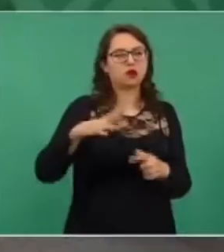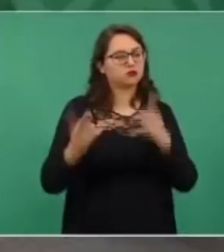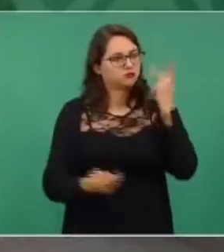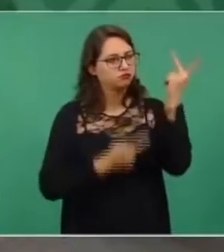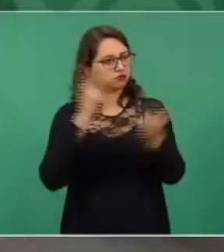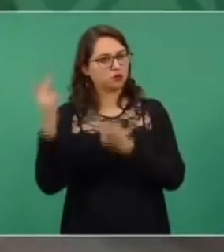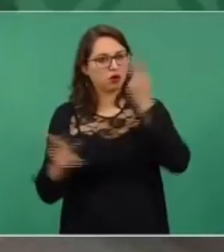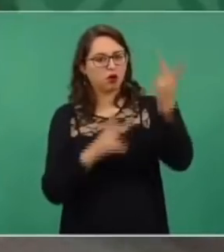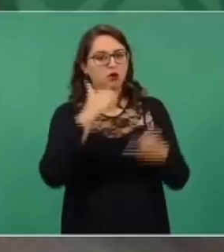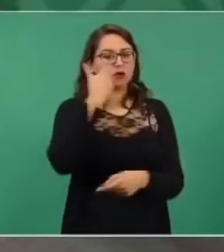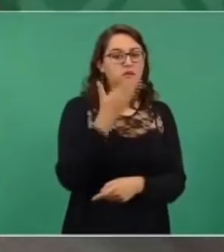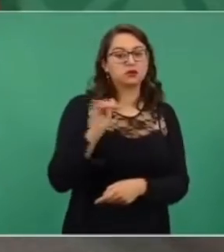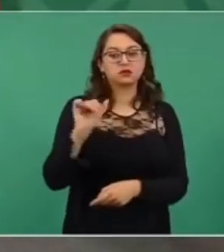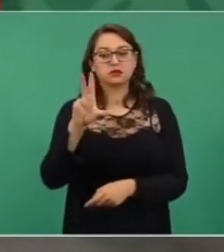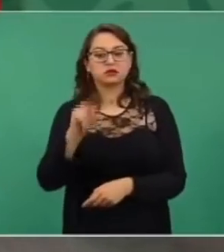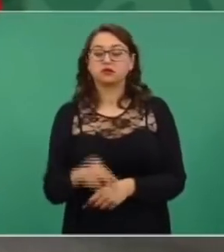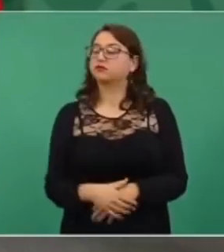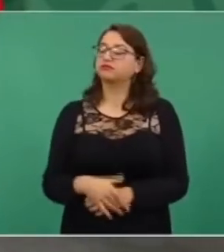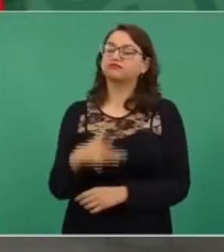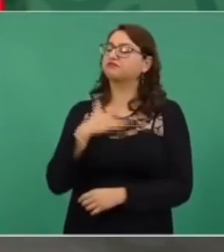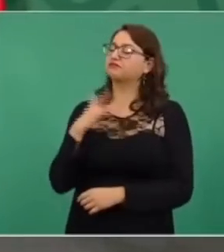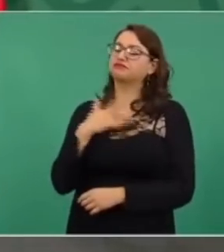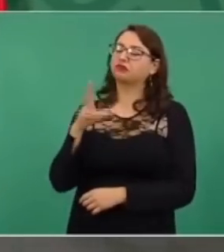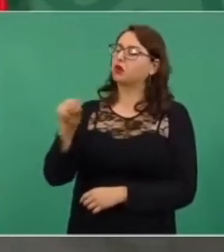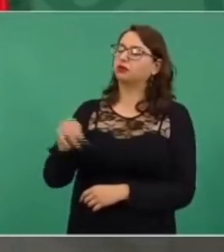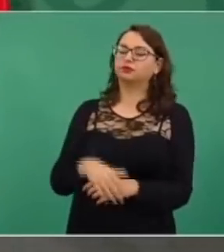y negaron la consulta.